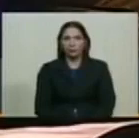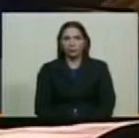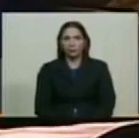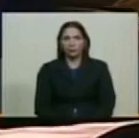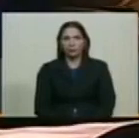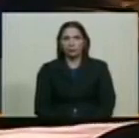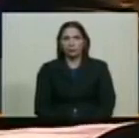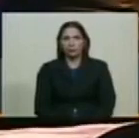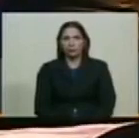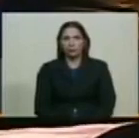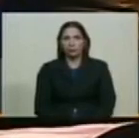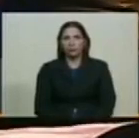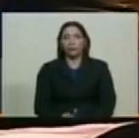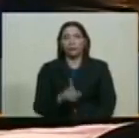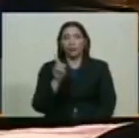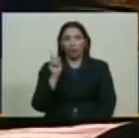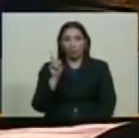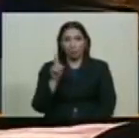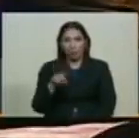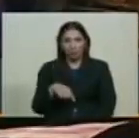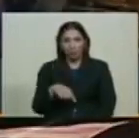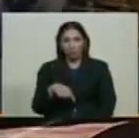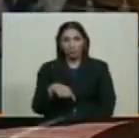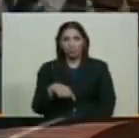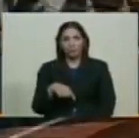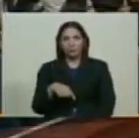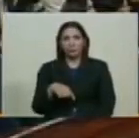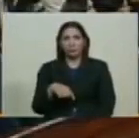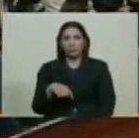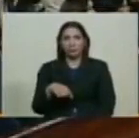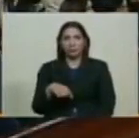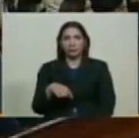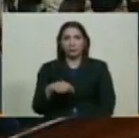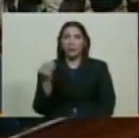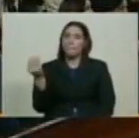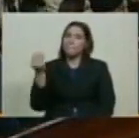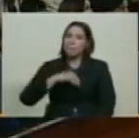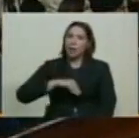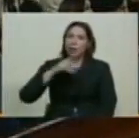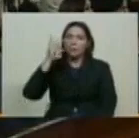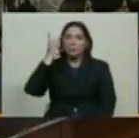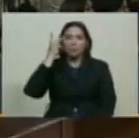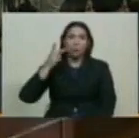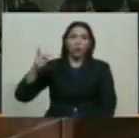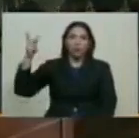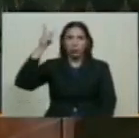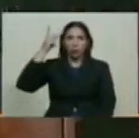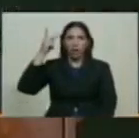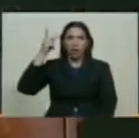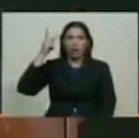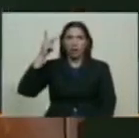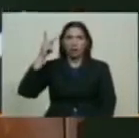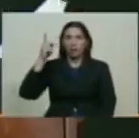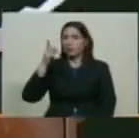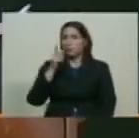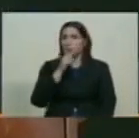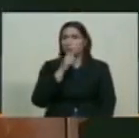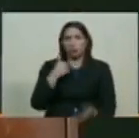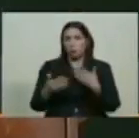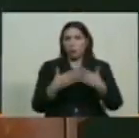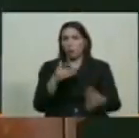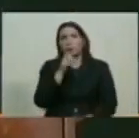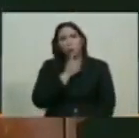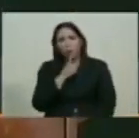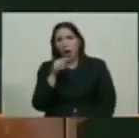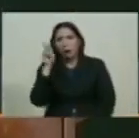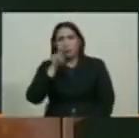Y con ello, vicepresidenta, lograr que más profesionales no docentes puedan incorporarse a la